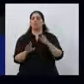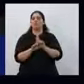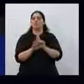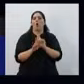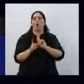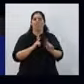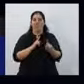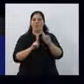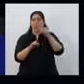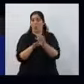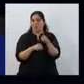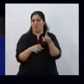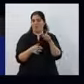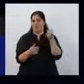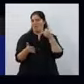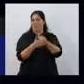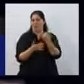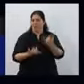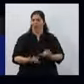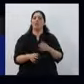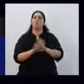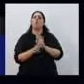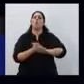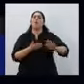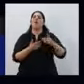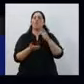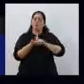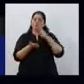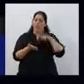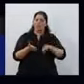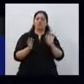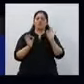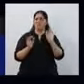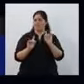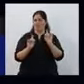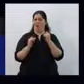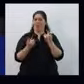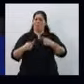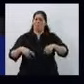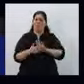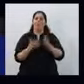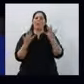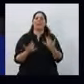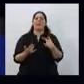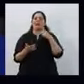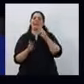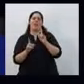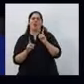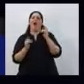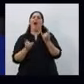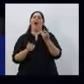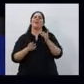en la educación se habla de nuevos alfabetismo ya no alcanza con leer escribir matemáticas el agrega